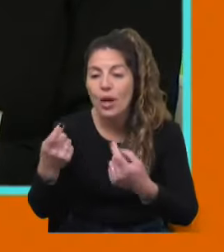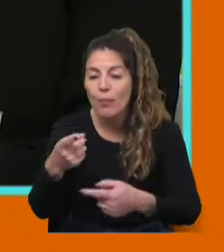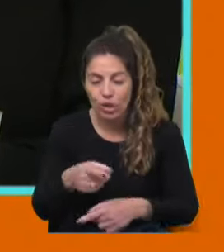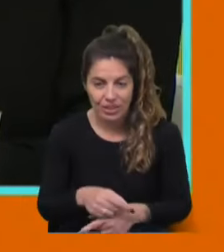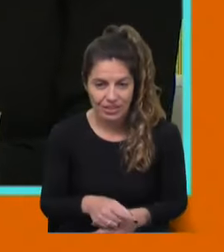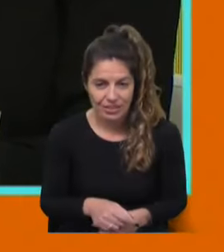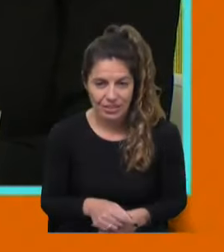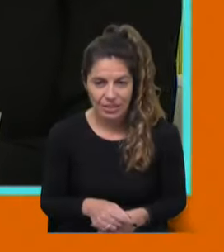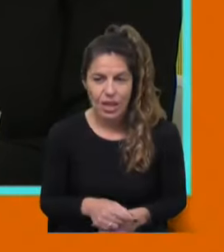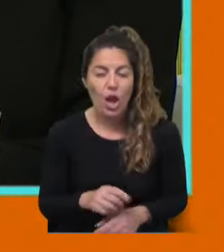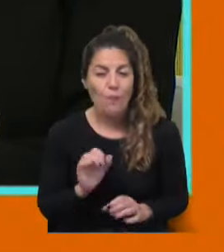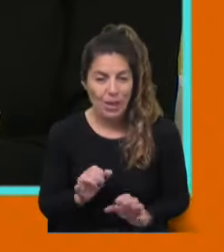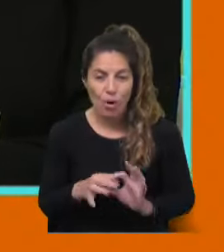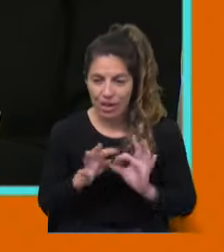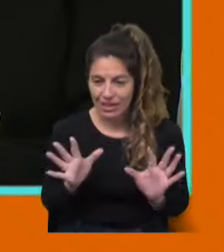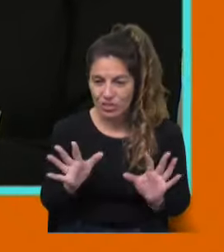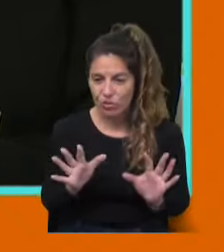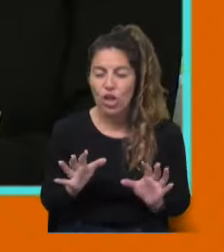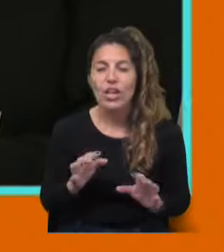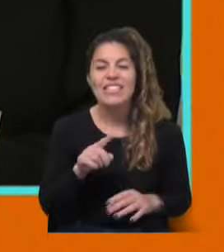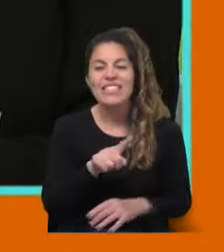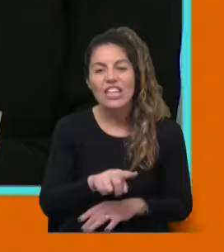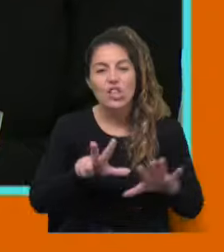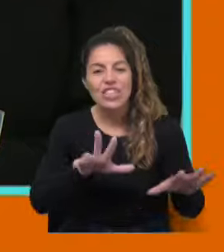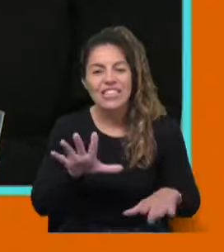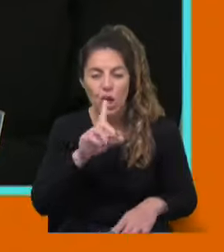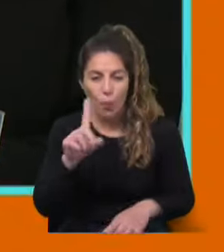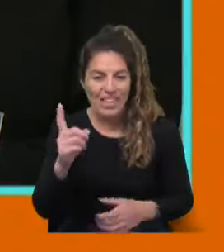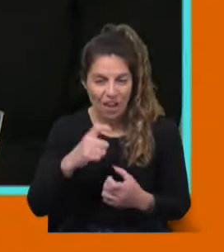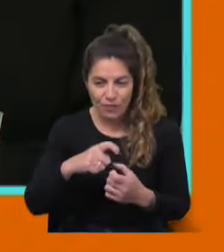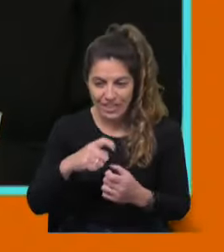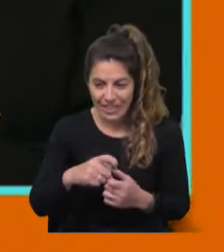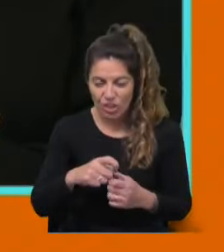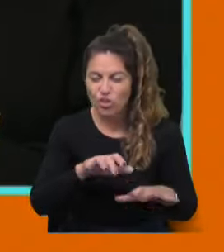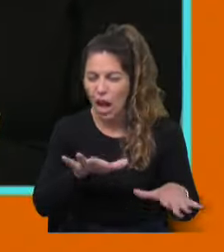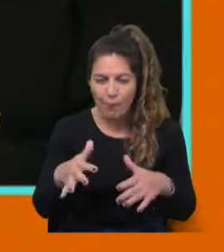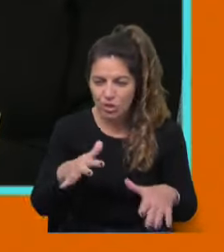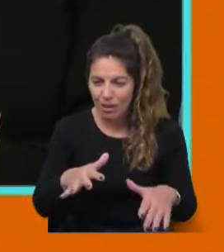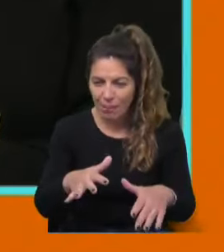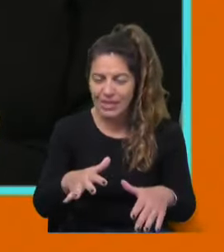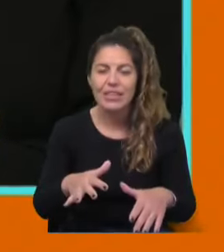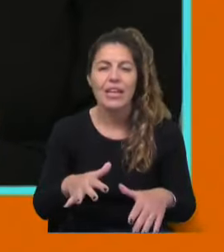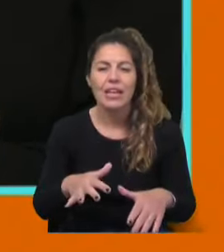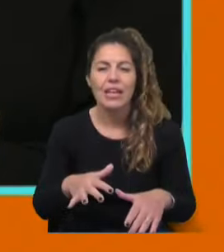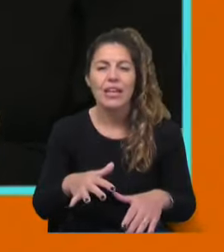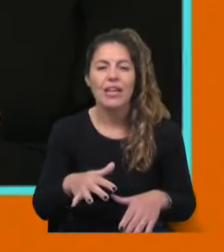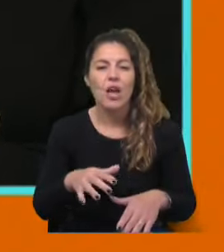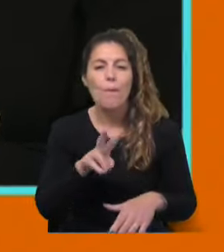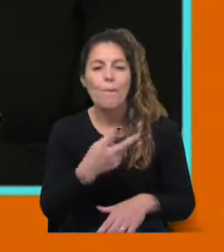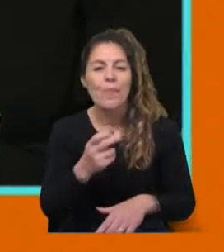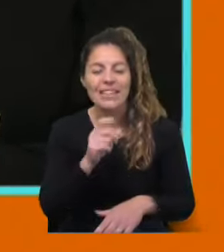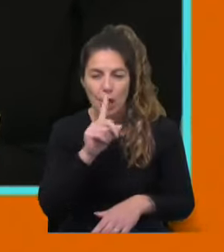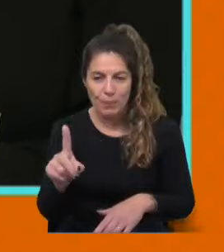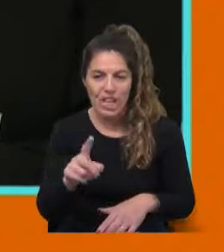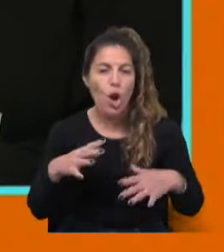Exacto, sí, muy bien por la aclaración. Somos 185.000 afiliados aproximadamente, de los cuales hay 20.000